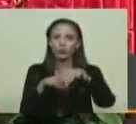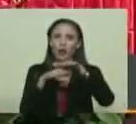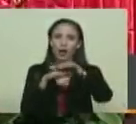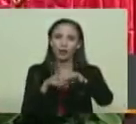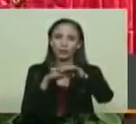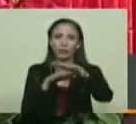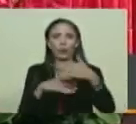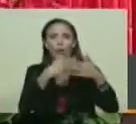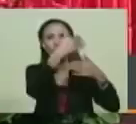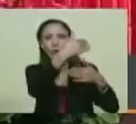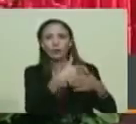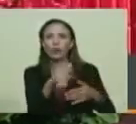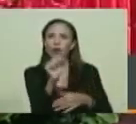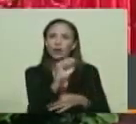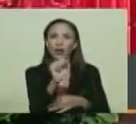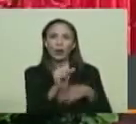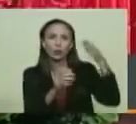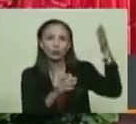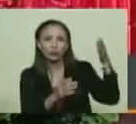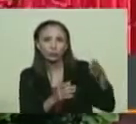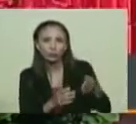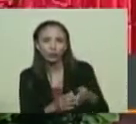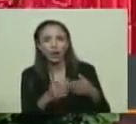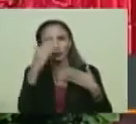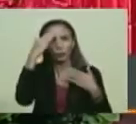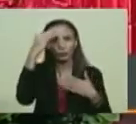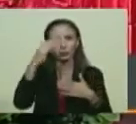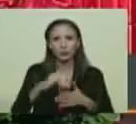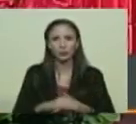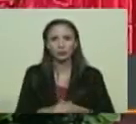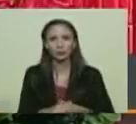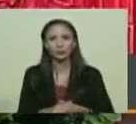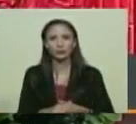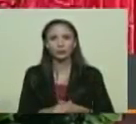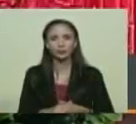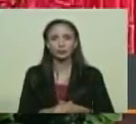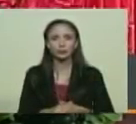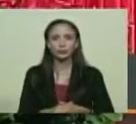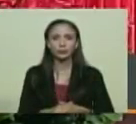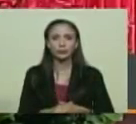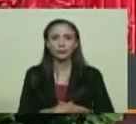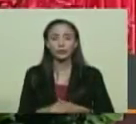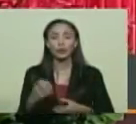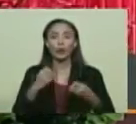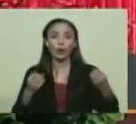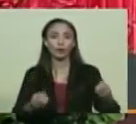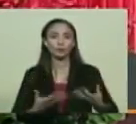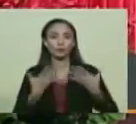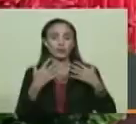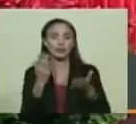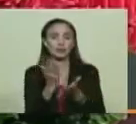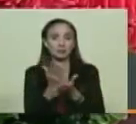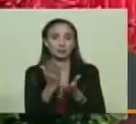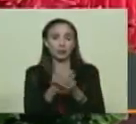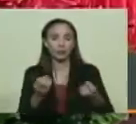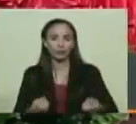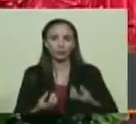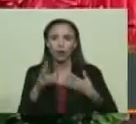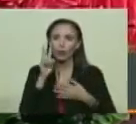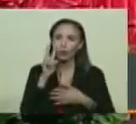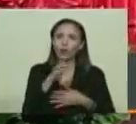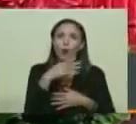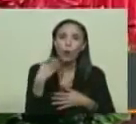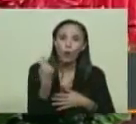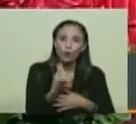Bajo el vidrio y los saludo. Y me da mucha alegría siempre ver que es juventud.